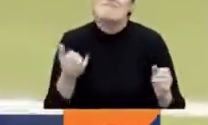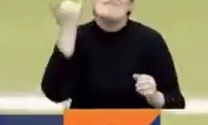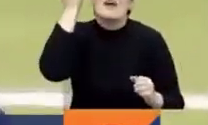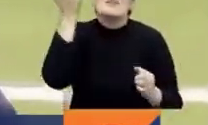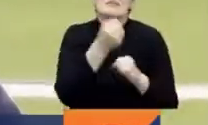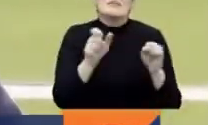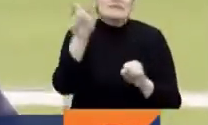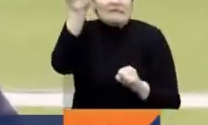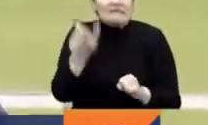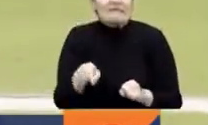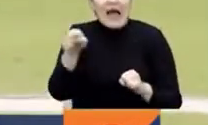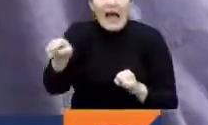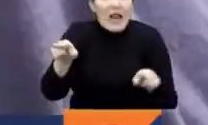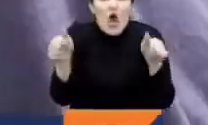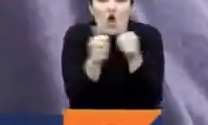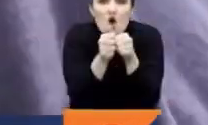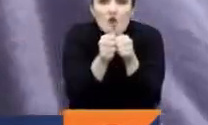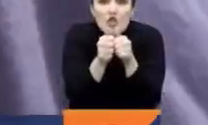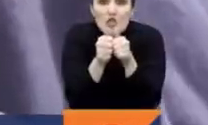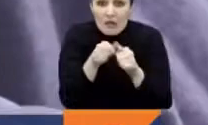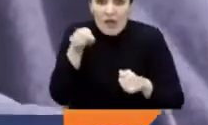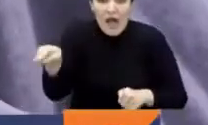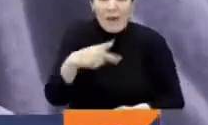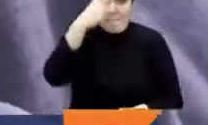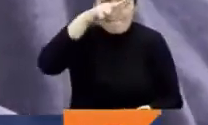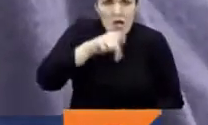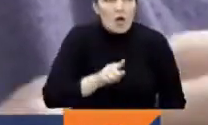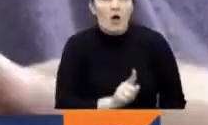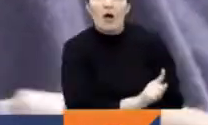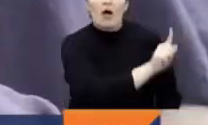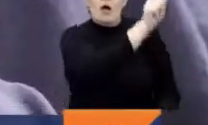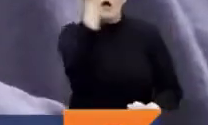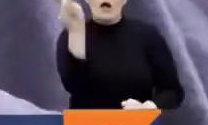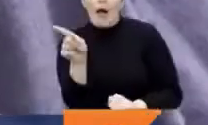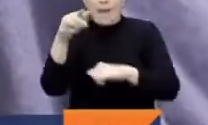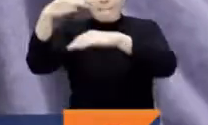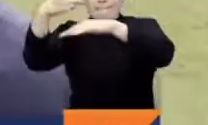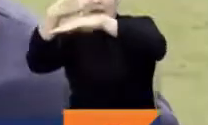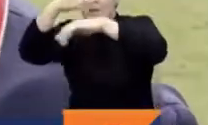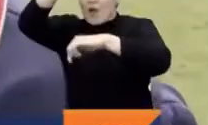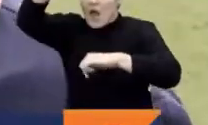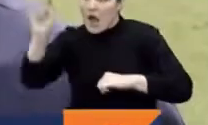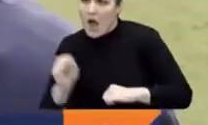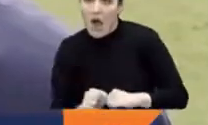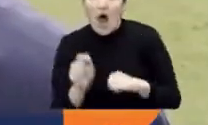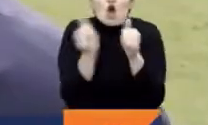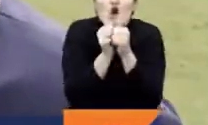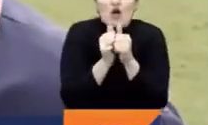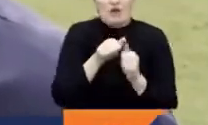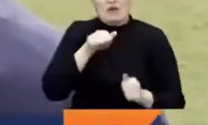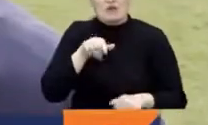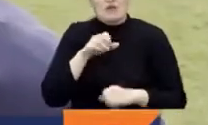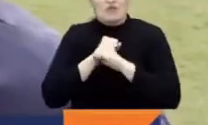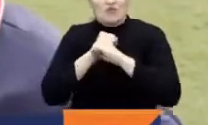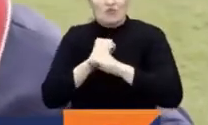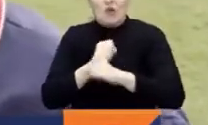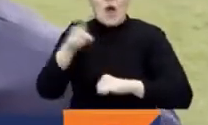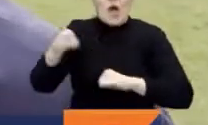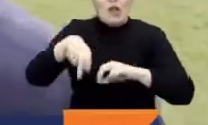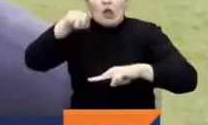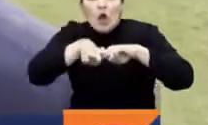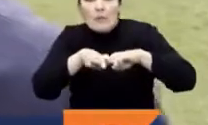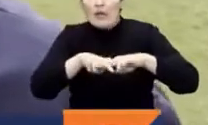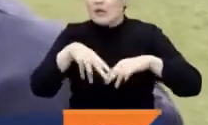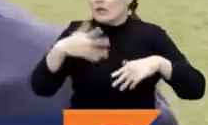Ese señor pasó la misma travesía que el caballo para salir desde México a llegar hasta aquí, durmiendo donde le tocara, en sillas, sin